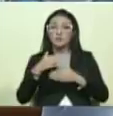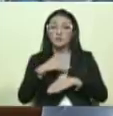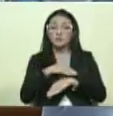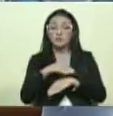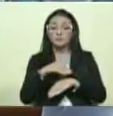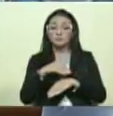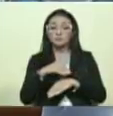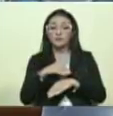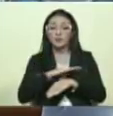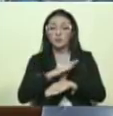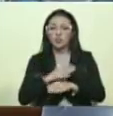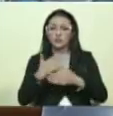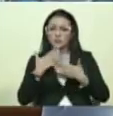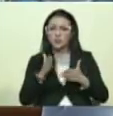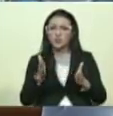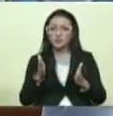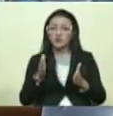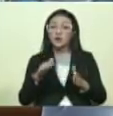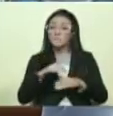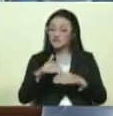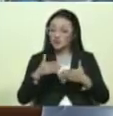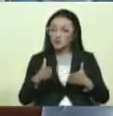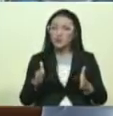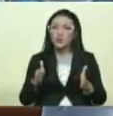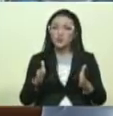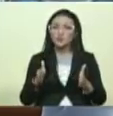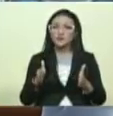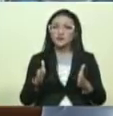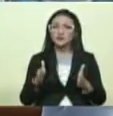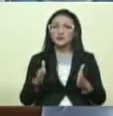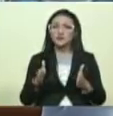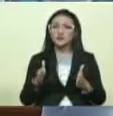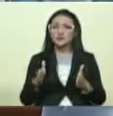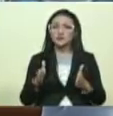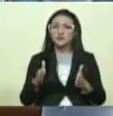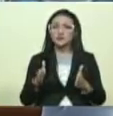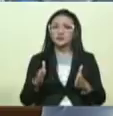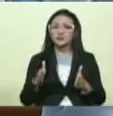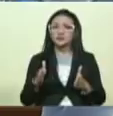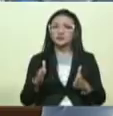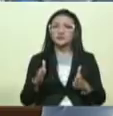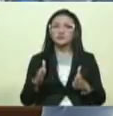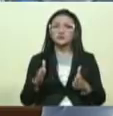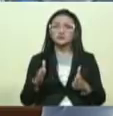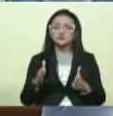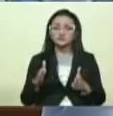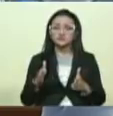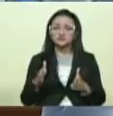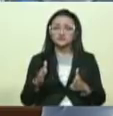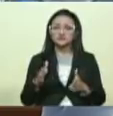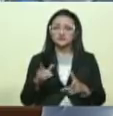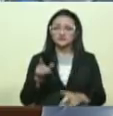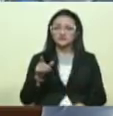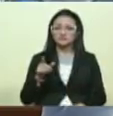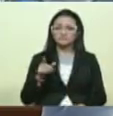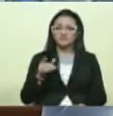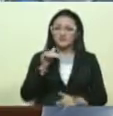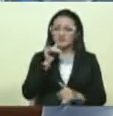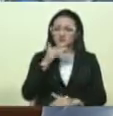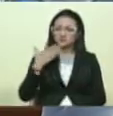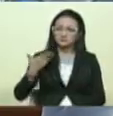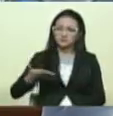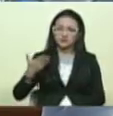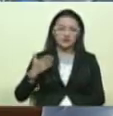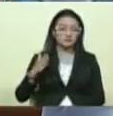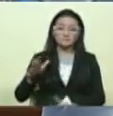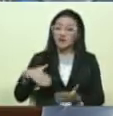el Ministerio Público, obviamente, en la Fiscalía General de la República, una punta de lanza fundamental para llegar hasta el